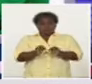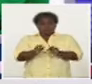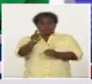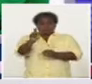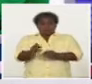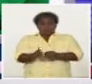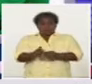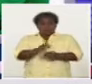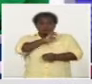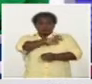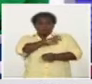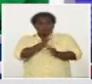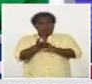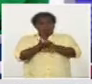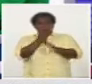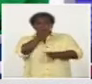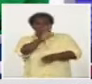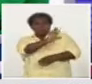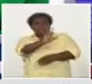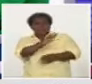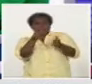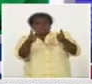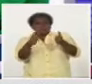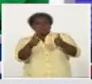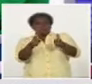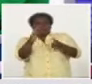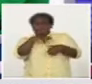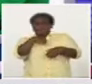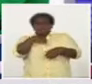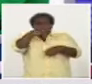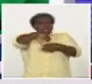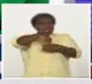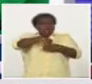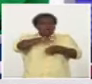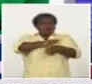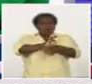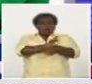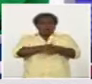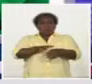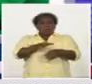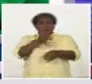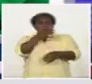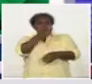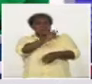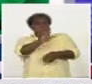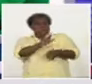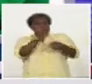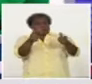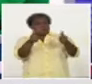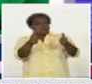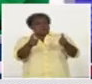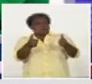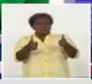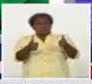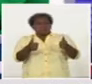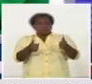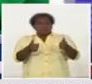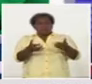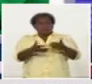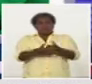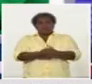asintomático en el inicio de su cuadro clínico que se diagnostica por el protocolo de los